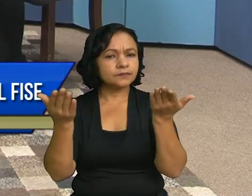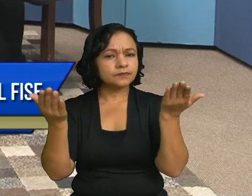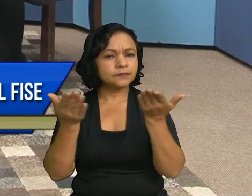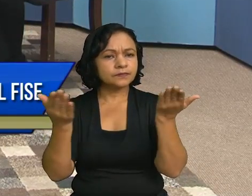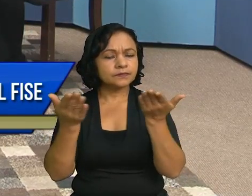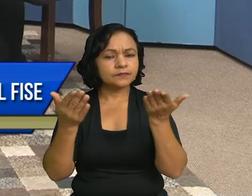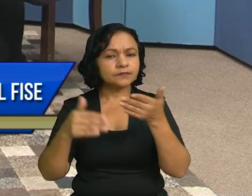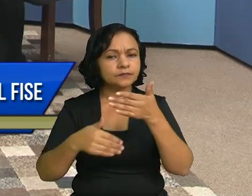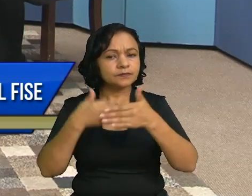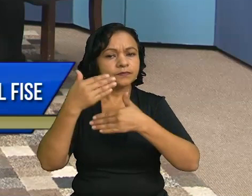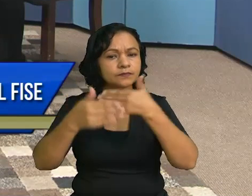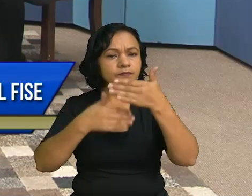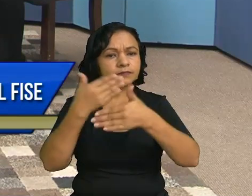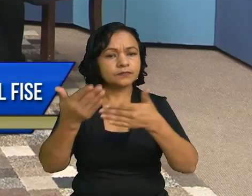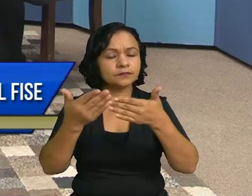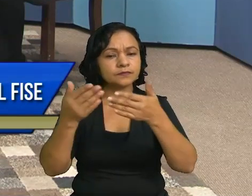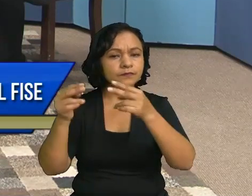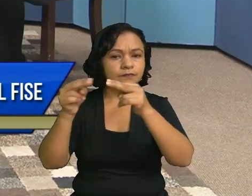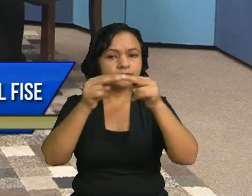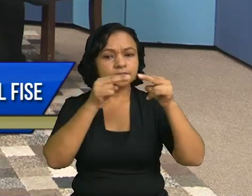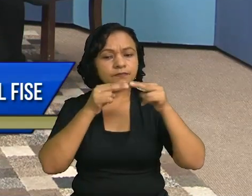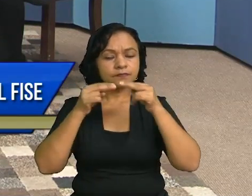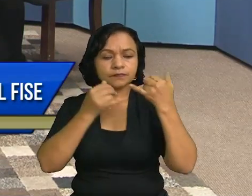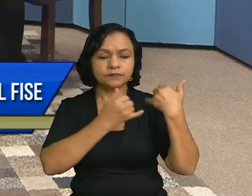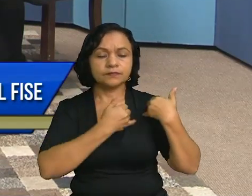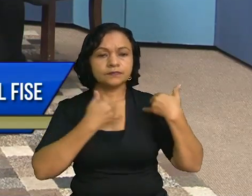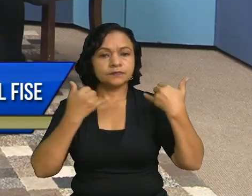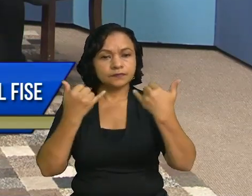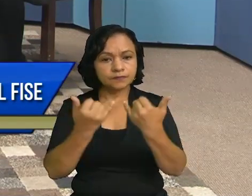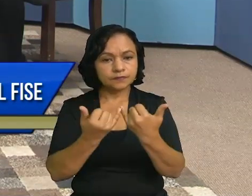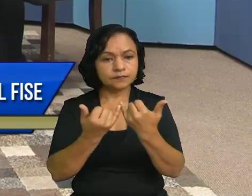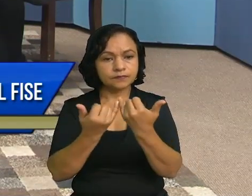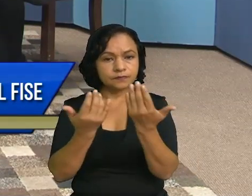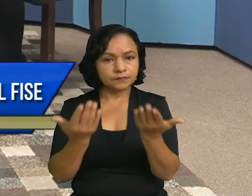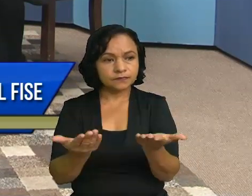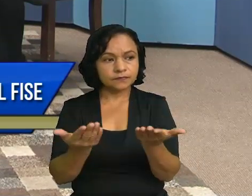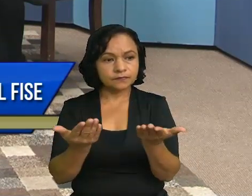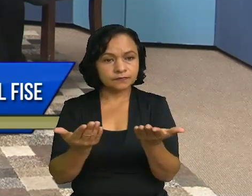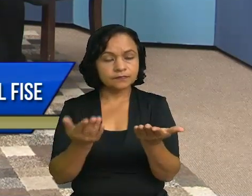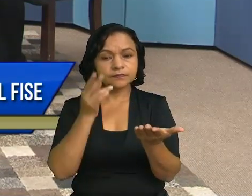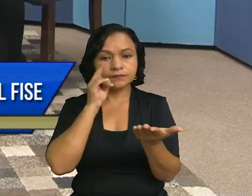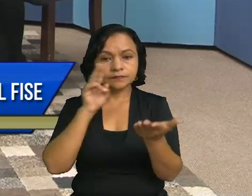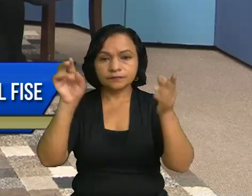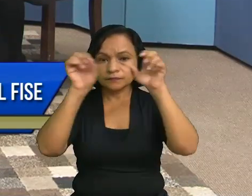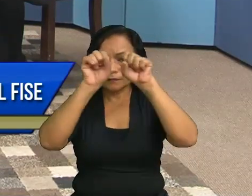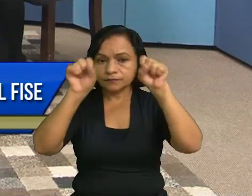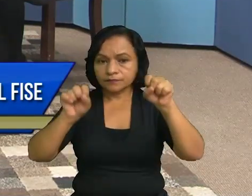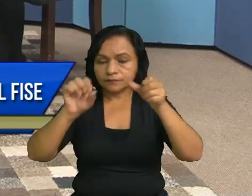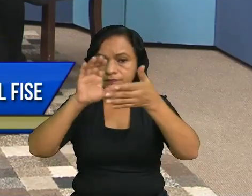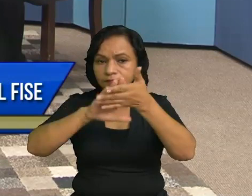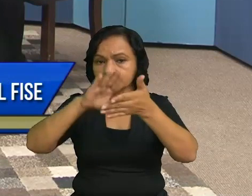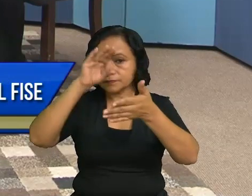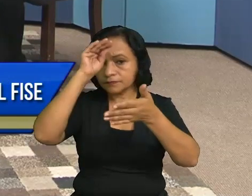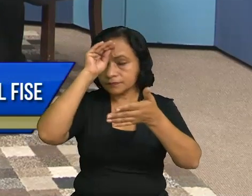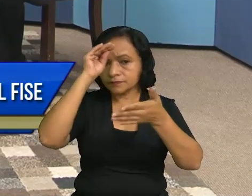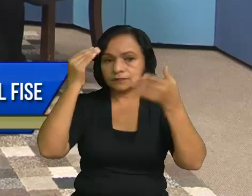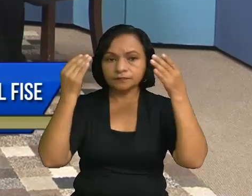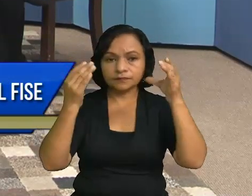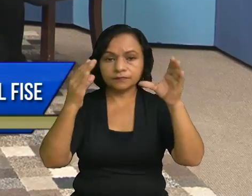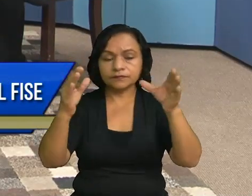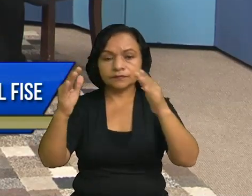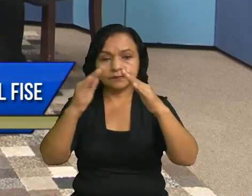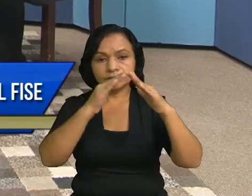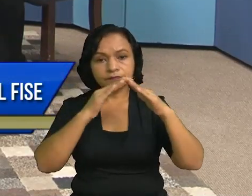proceso de articulación interinstitucional que hemos visto de capacitación en fortalecimiento de habilidades en las